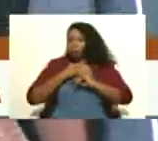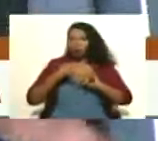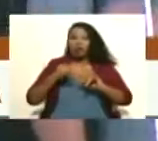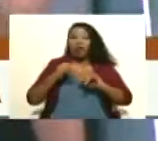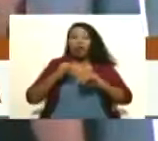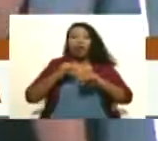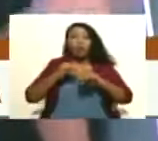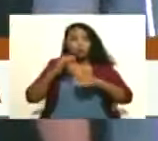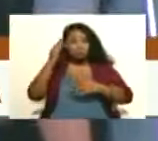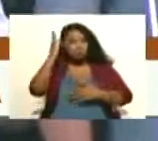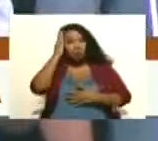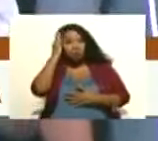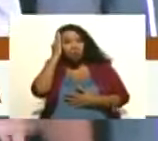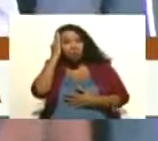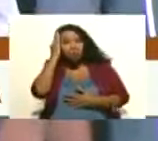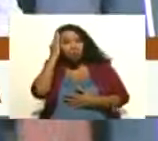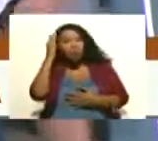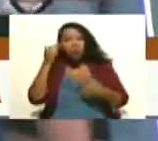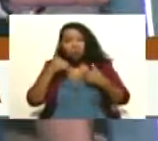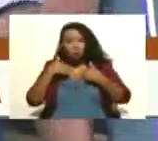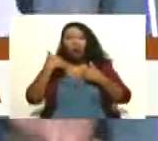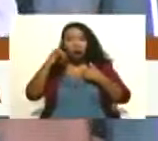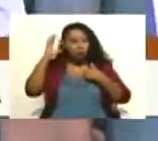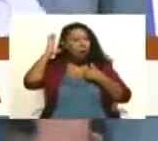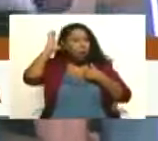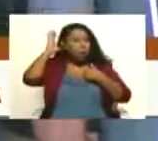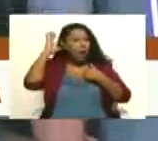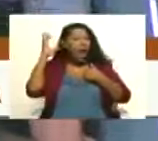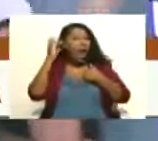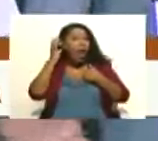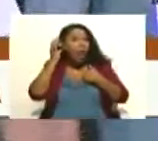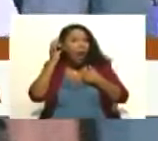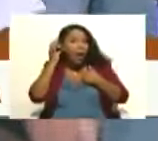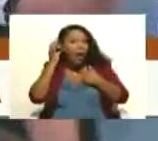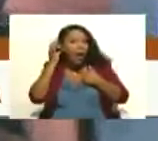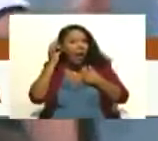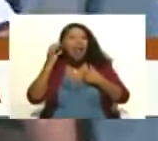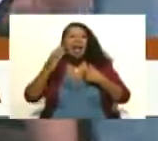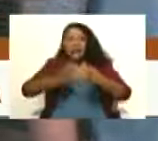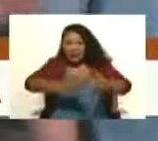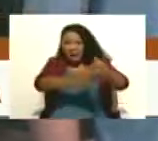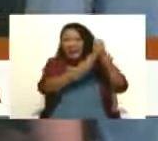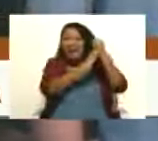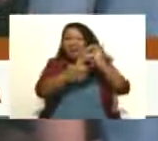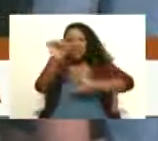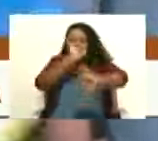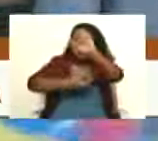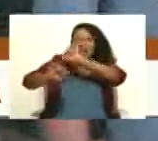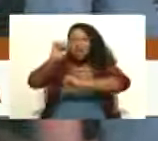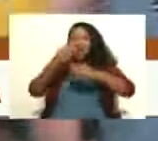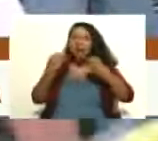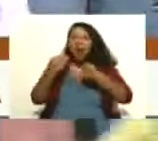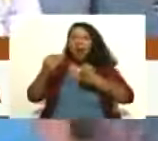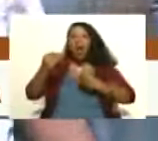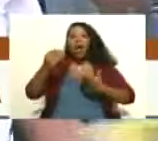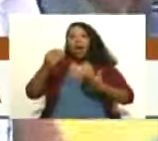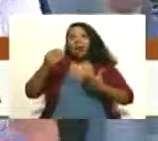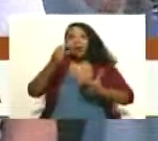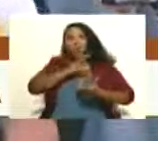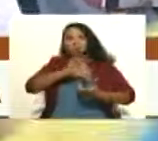Sabemos y estoy consciente que las mujeres somos la vanguardia para defender la soberanía de Venezuela,